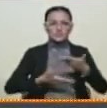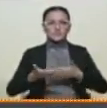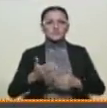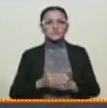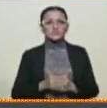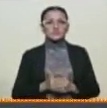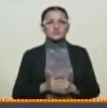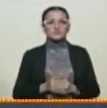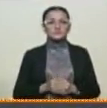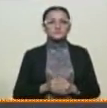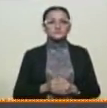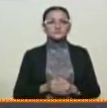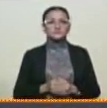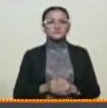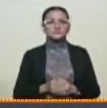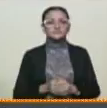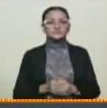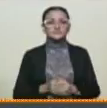de cooperación,